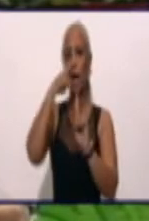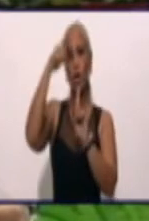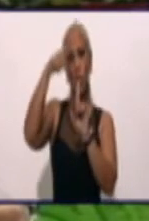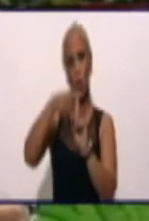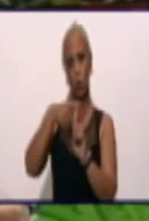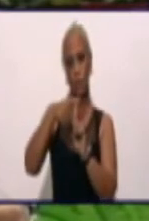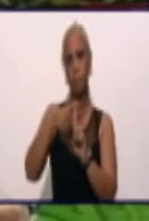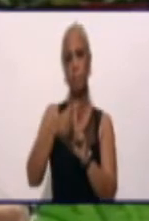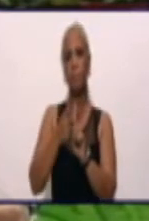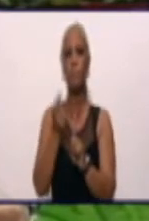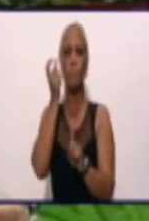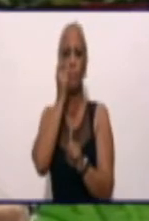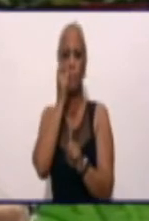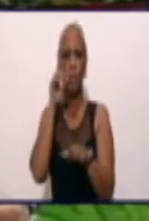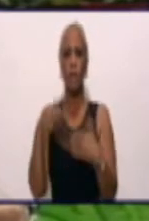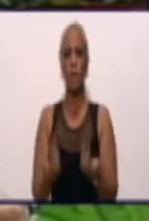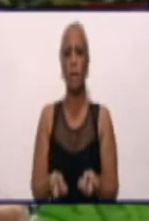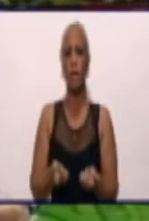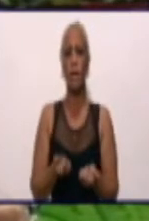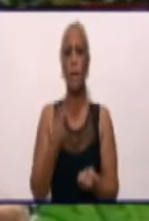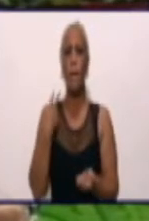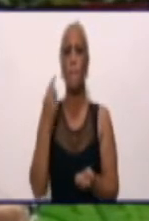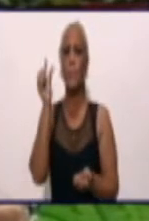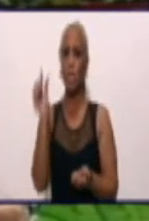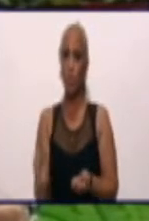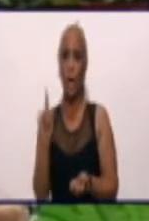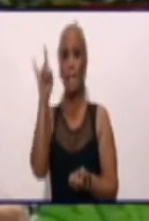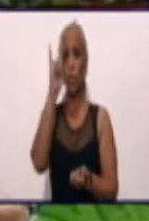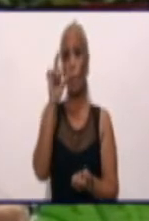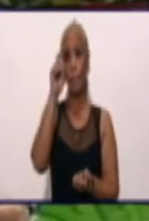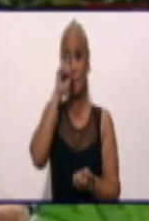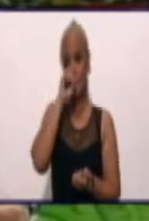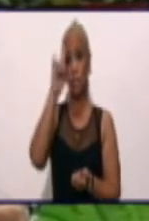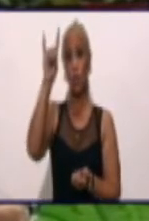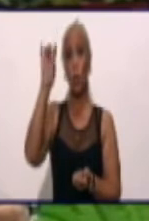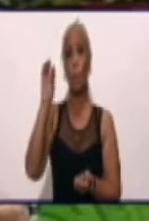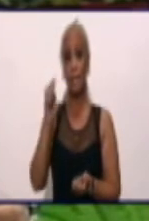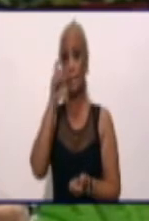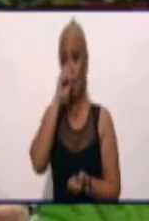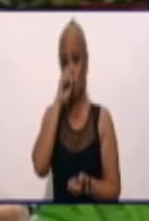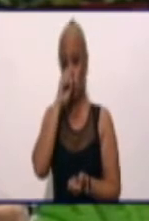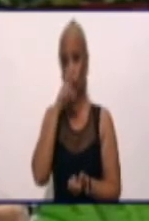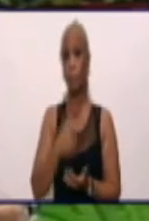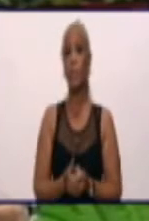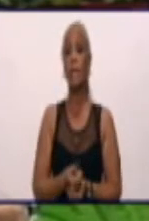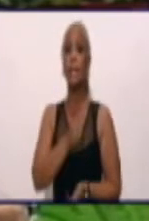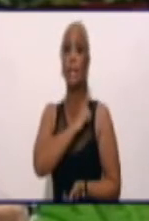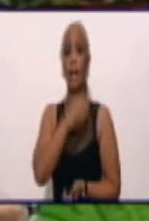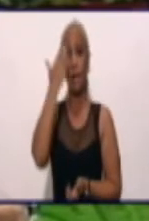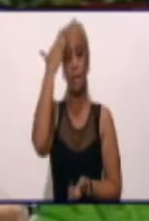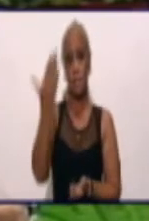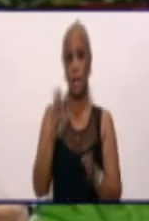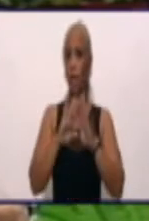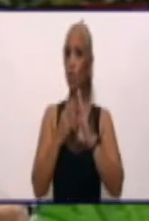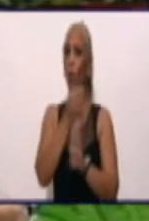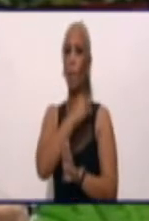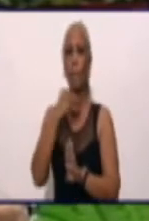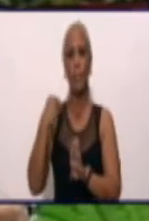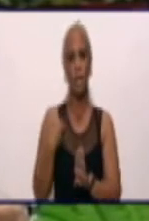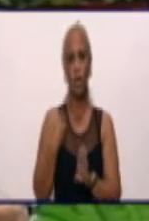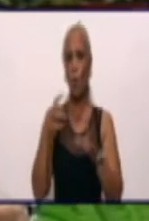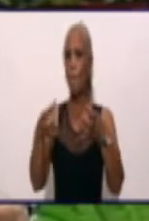Miguel Ángel González Pérez, persona de 90 años de edad, quiere agradecer a los médicos y al personal de salud,